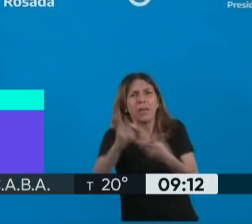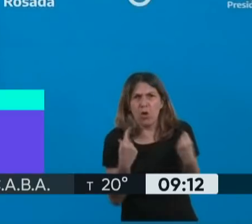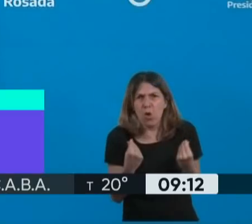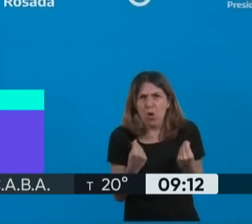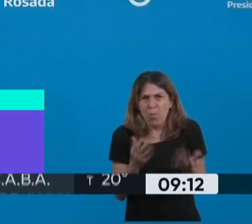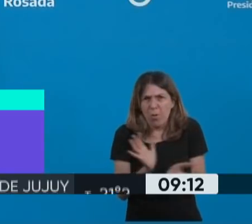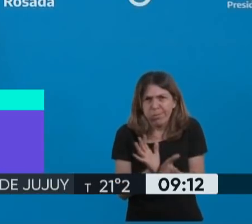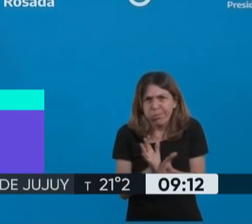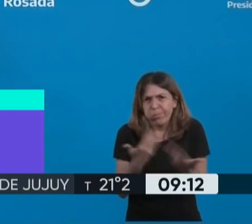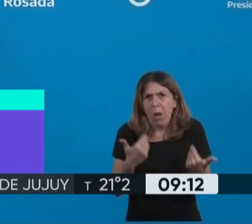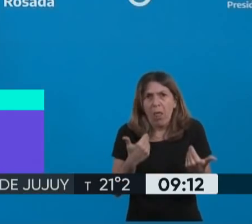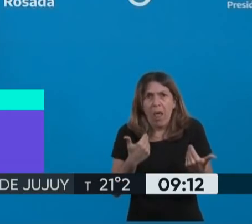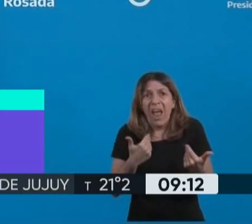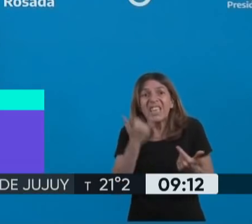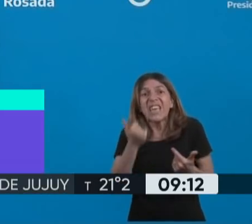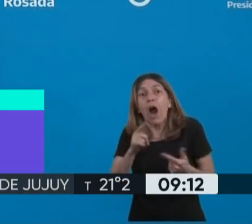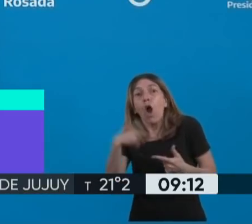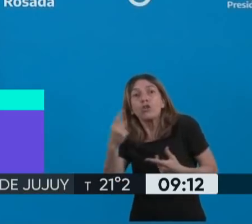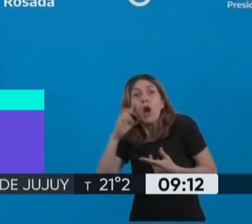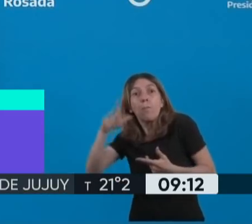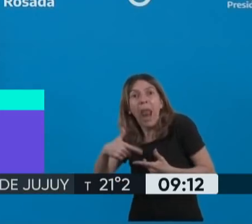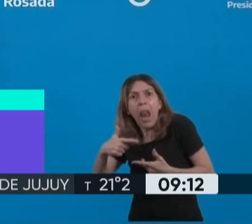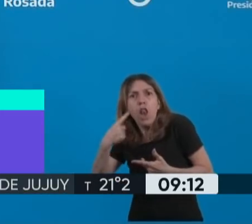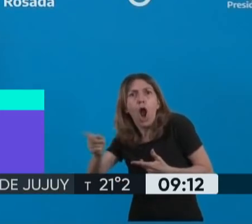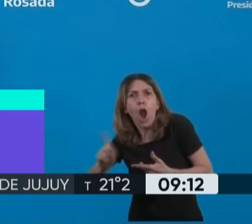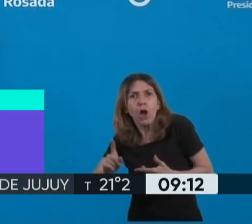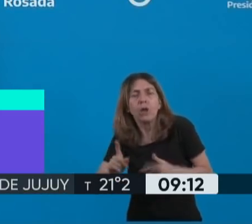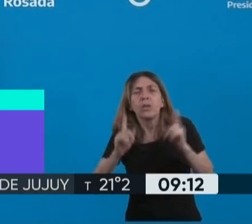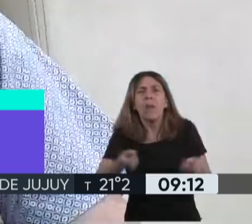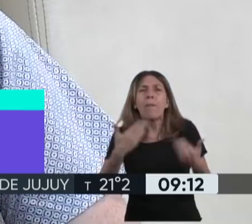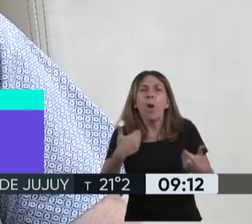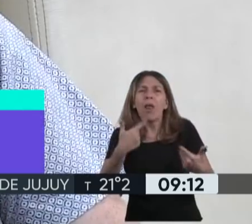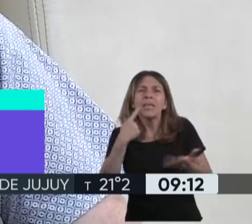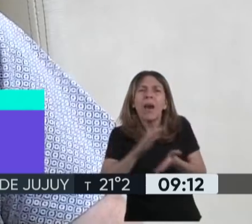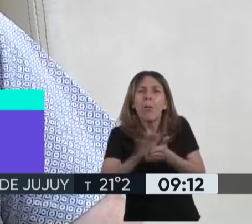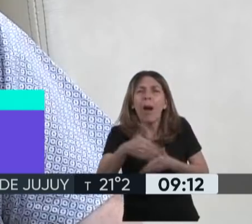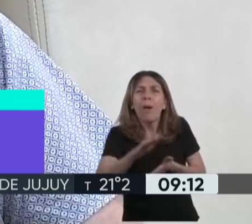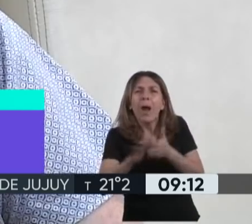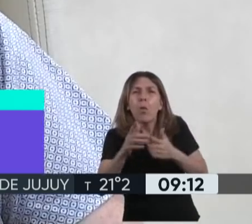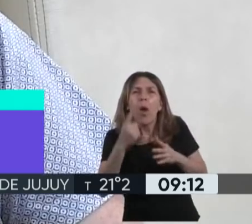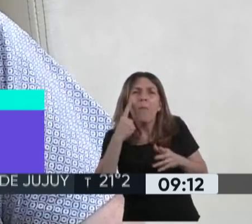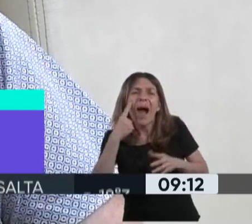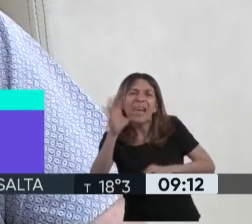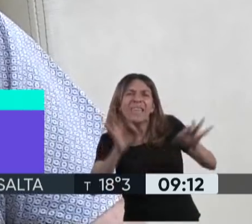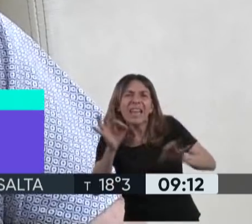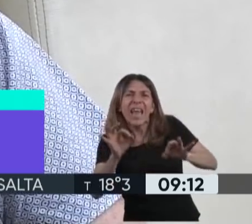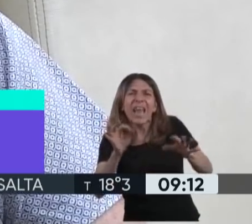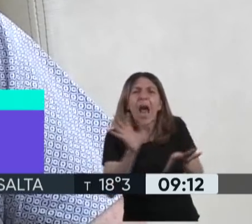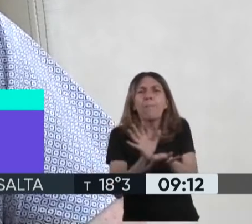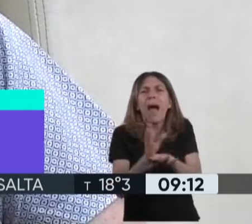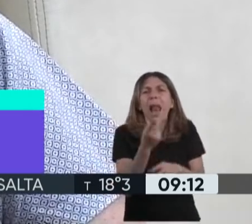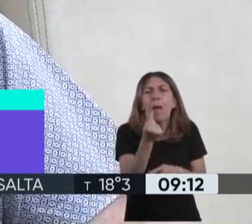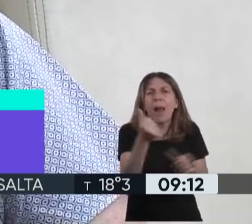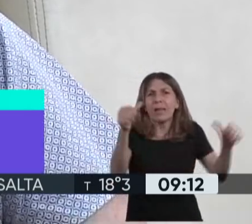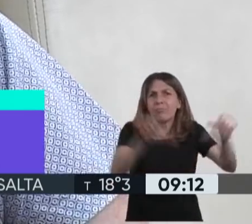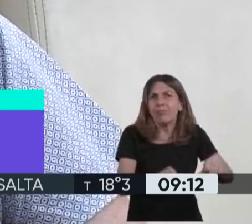más sencillo? Y en ese sentido, ¿existe la posibilidad para una nueva estrategia para evitar un default a 2 meses en este contexto